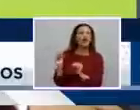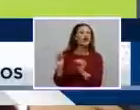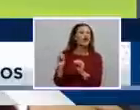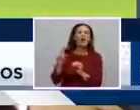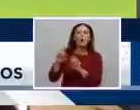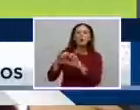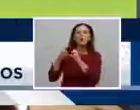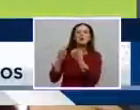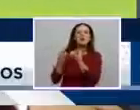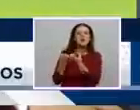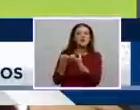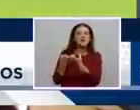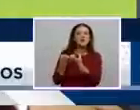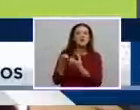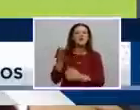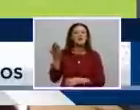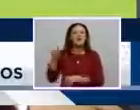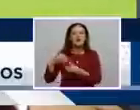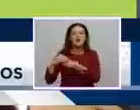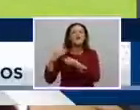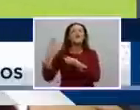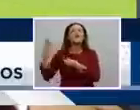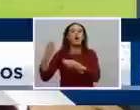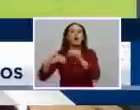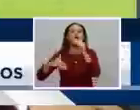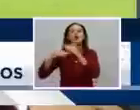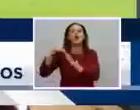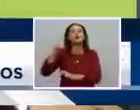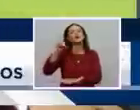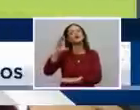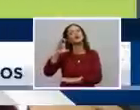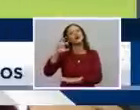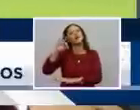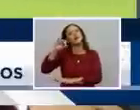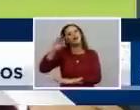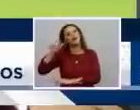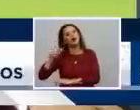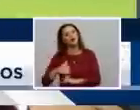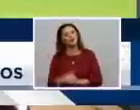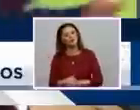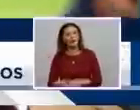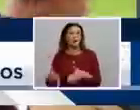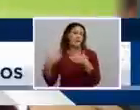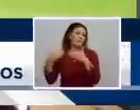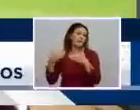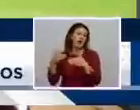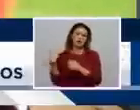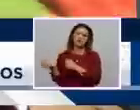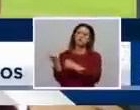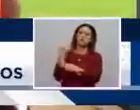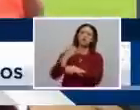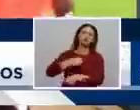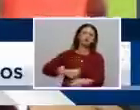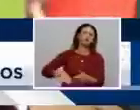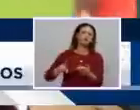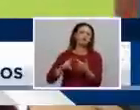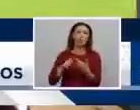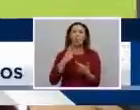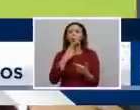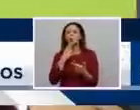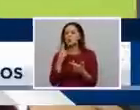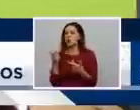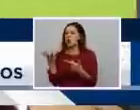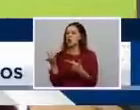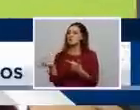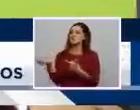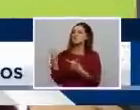a una selección que está fuera del top 100 de la FIFA. Panamá ya nos ha pasado por encima. Honduras